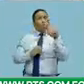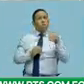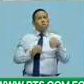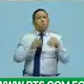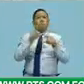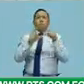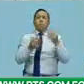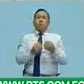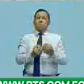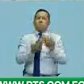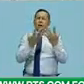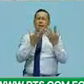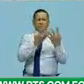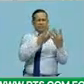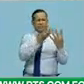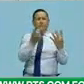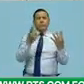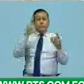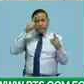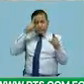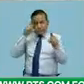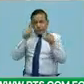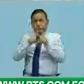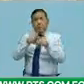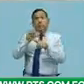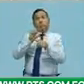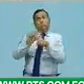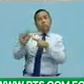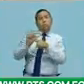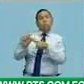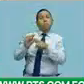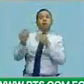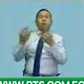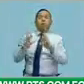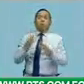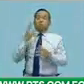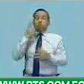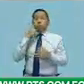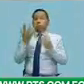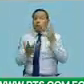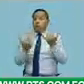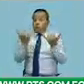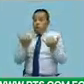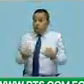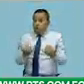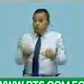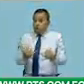convenios de pago. Se espera que para este mes la cifra aumente